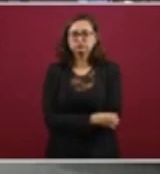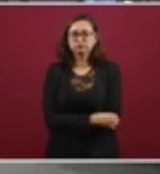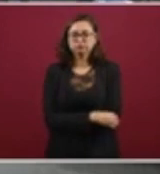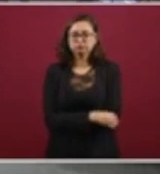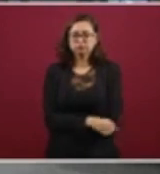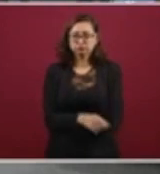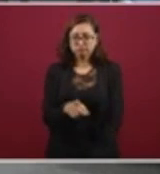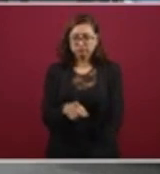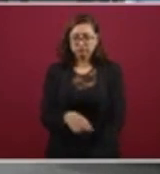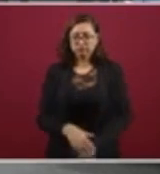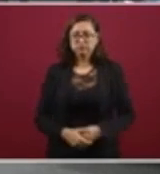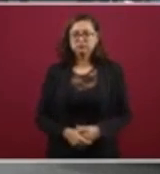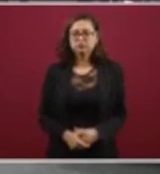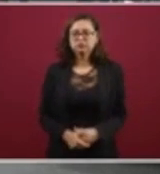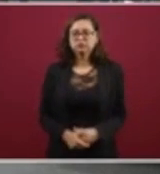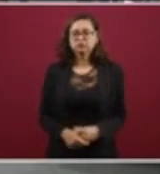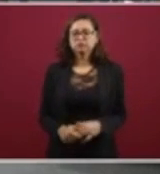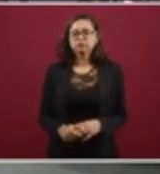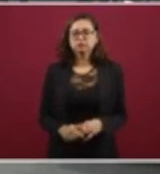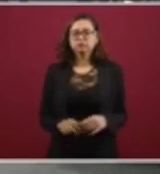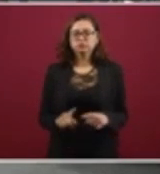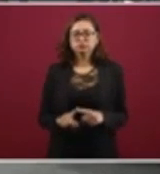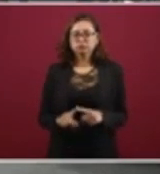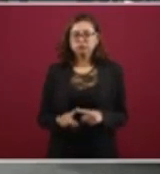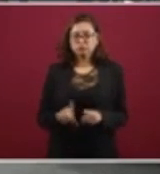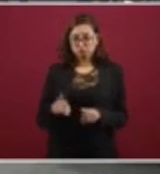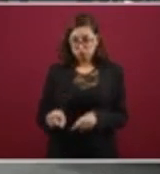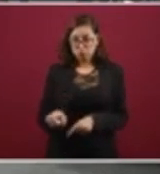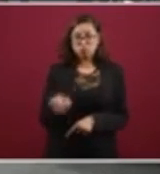¿Tú? ¿Yo? Okay. Gracias, presidente.